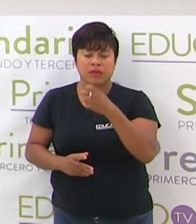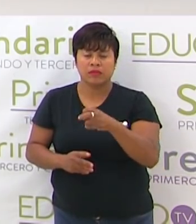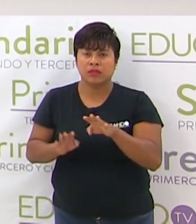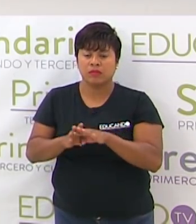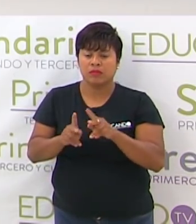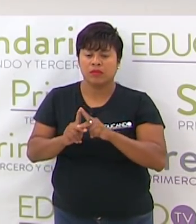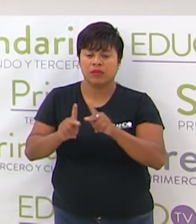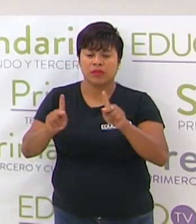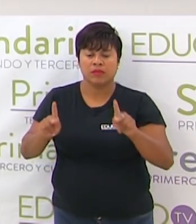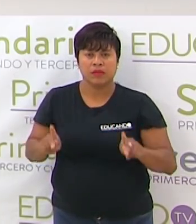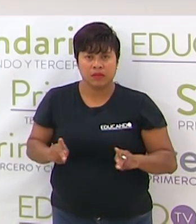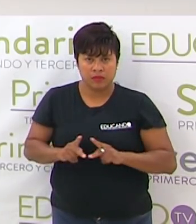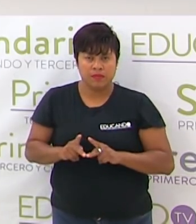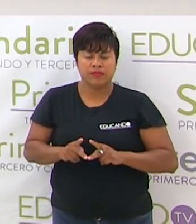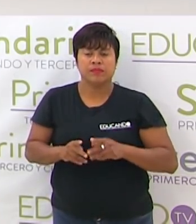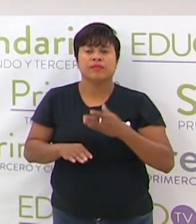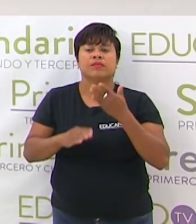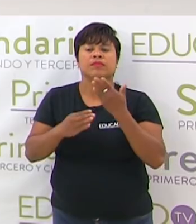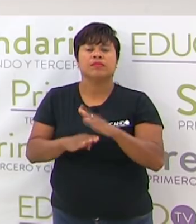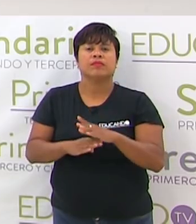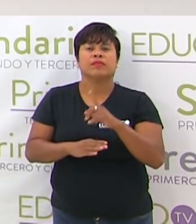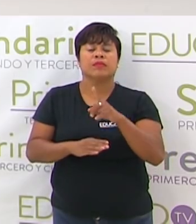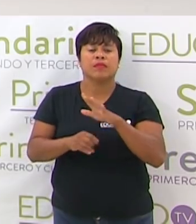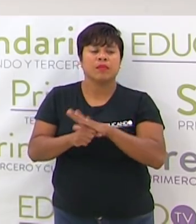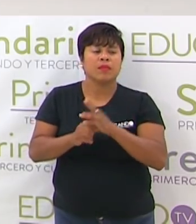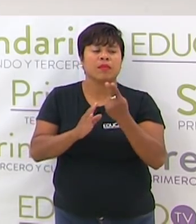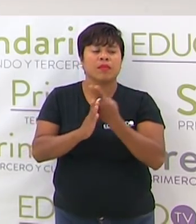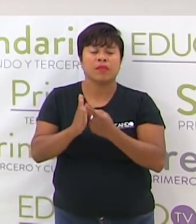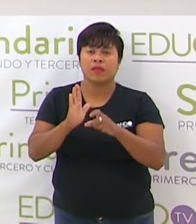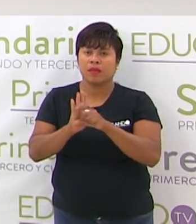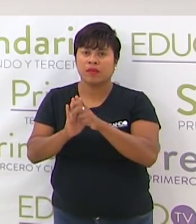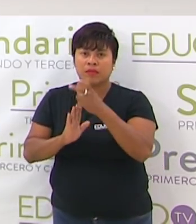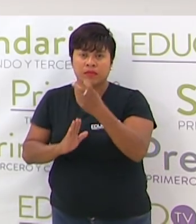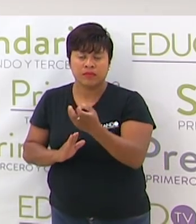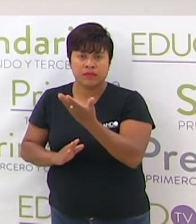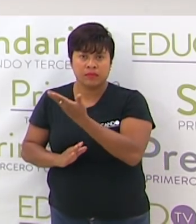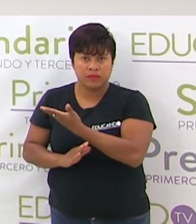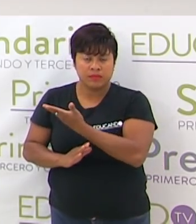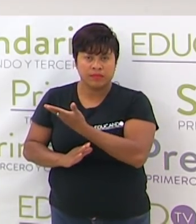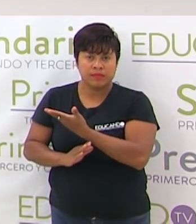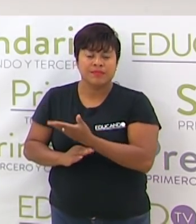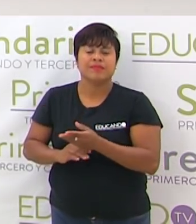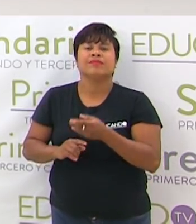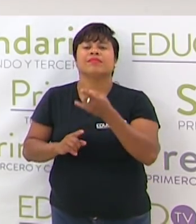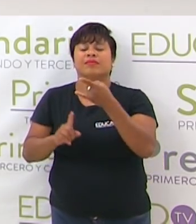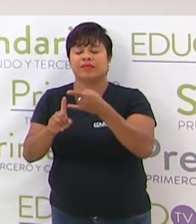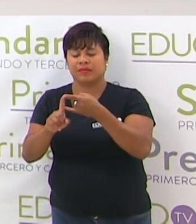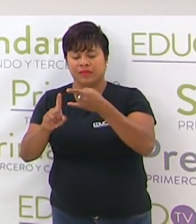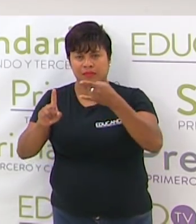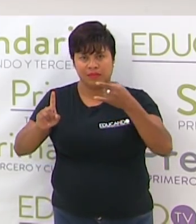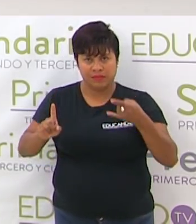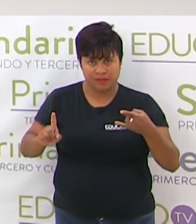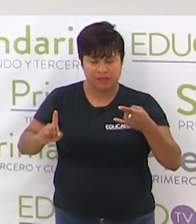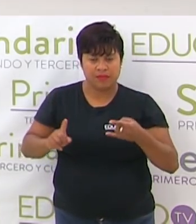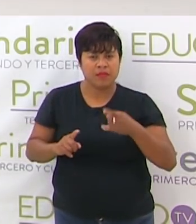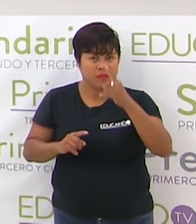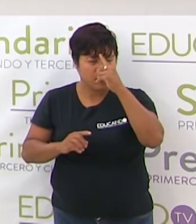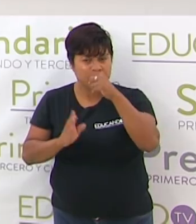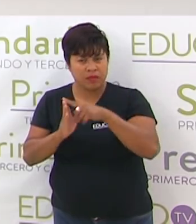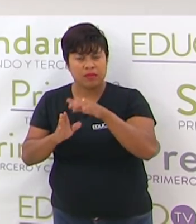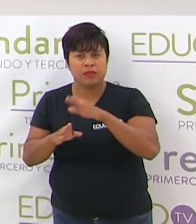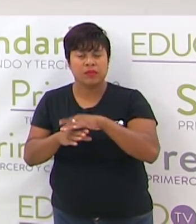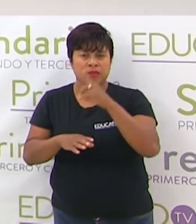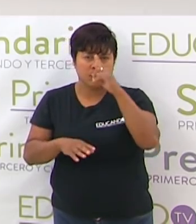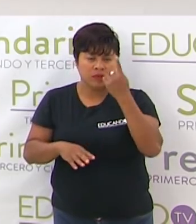perímetro de ¿qué figura es esta? Un rectángulo. ¿Crees que sea